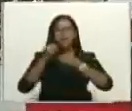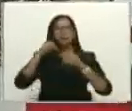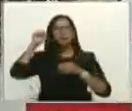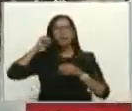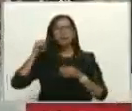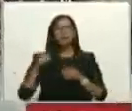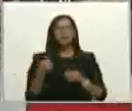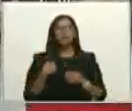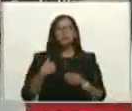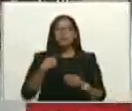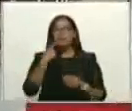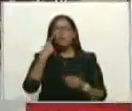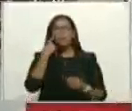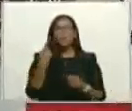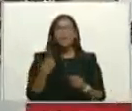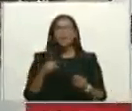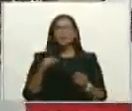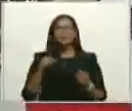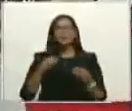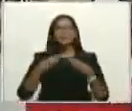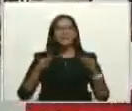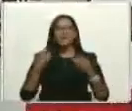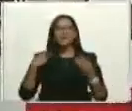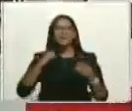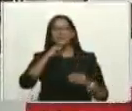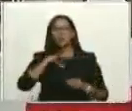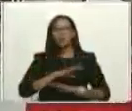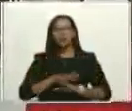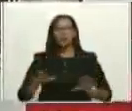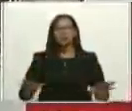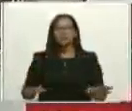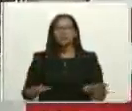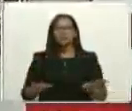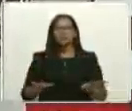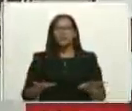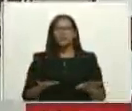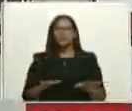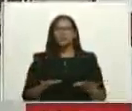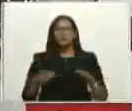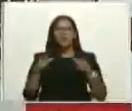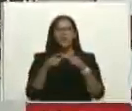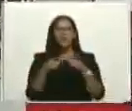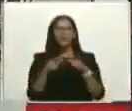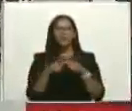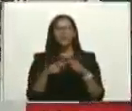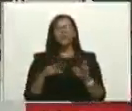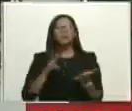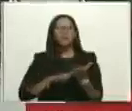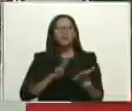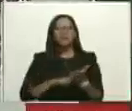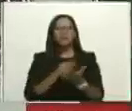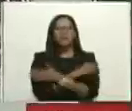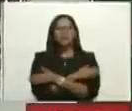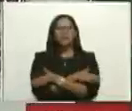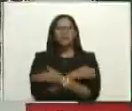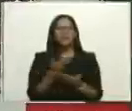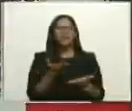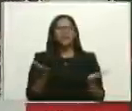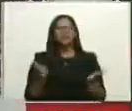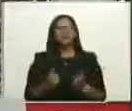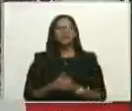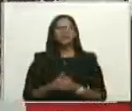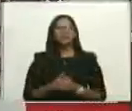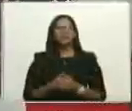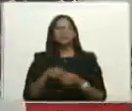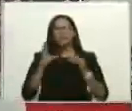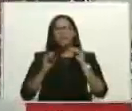digo, cuando yo les digo, mira, esto que salió, ya ellos tienen la historia. Ya ellos tienen la historia. Es un equipo que de verdad el reconocimiento es para ellos. Yo me paro